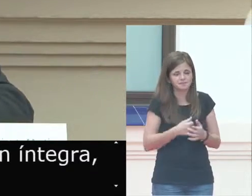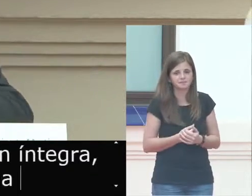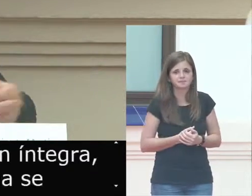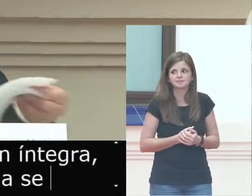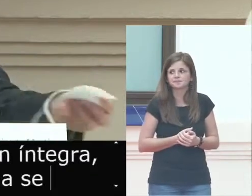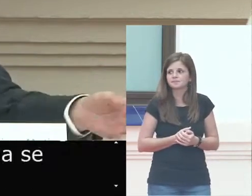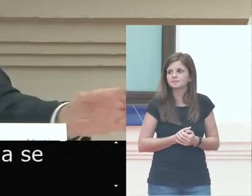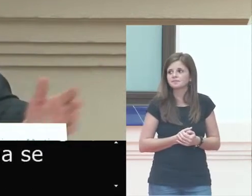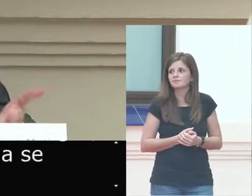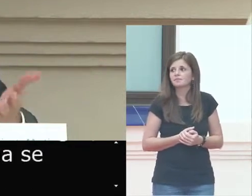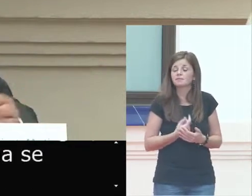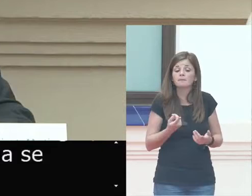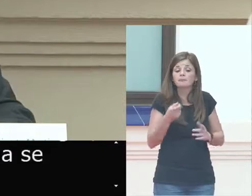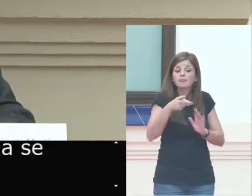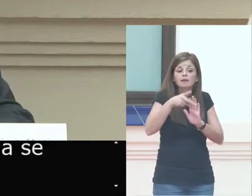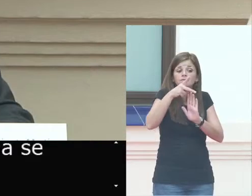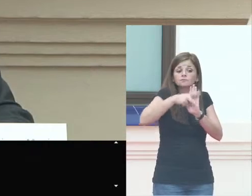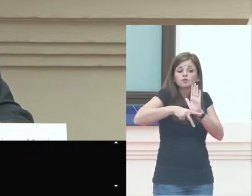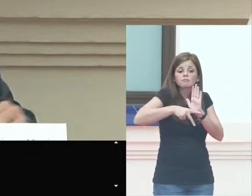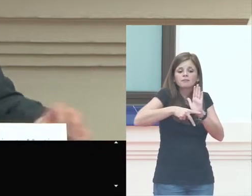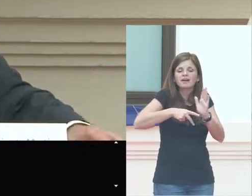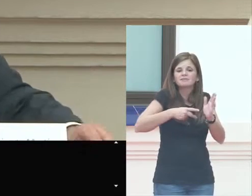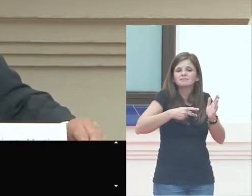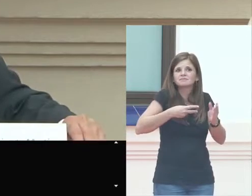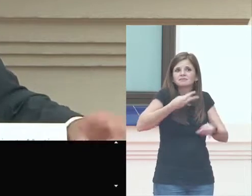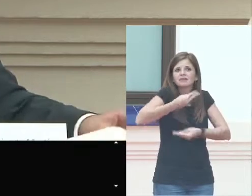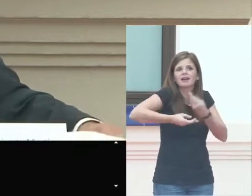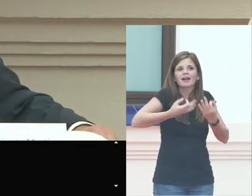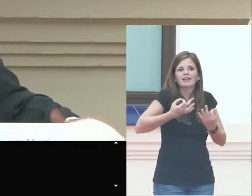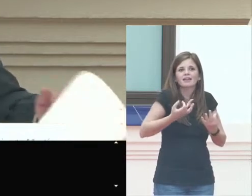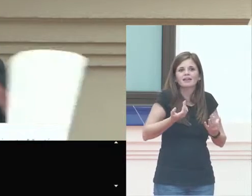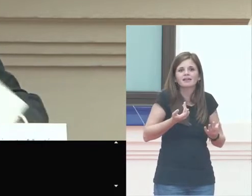Entonces, ¿qué es lo que hace esta norma